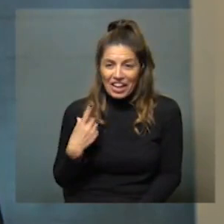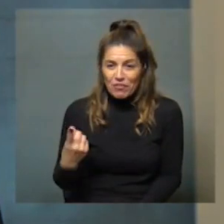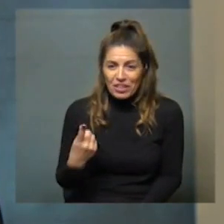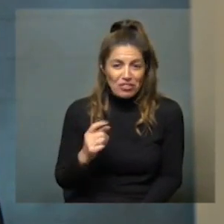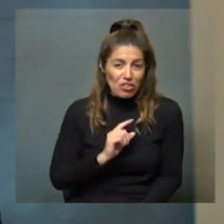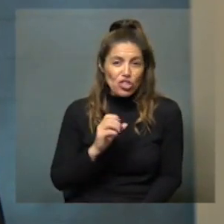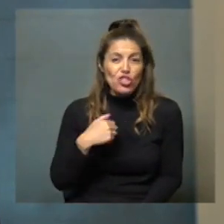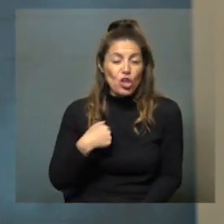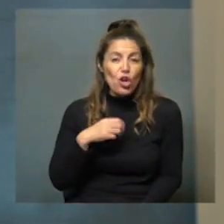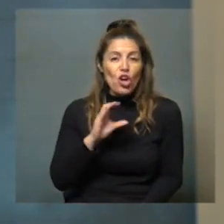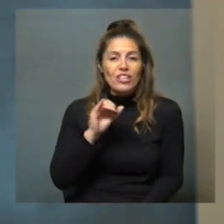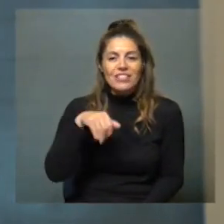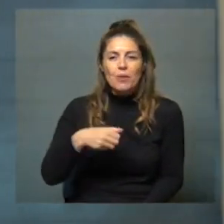Cimarrón.